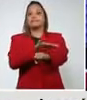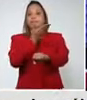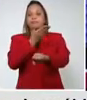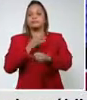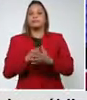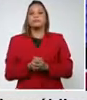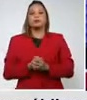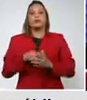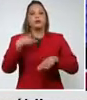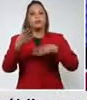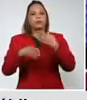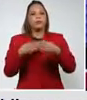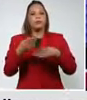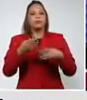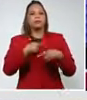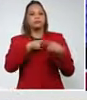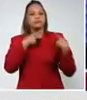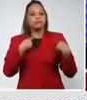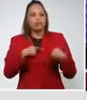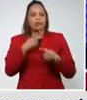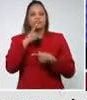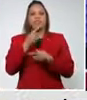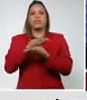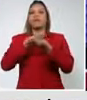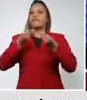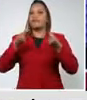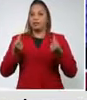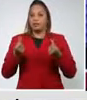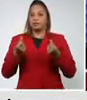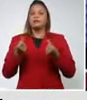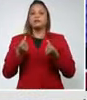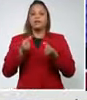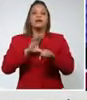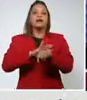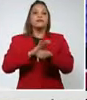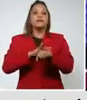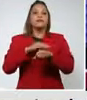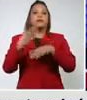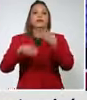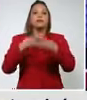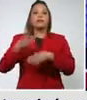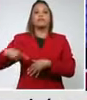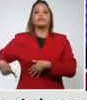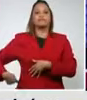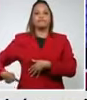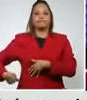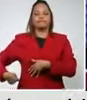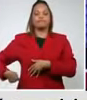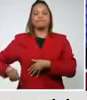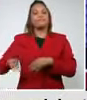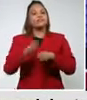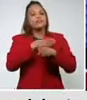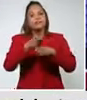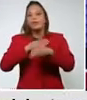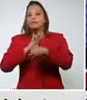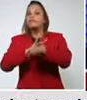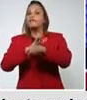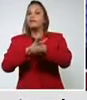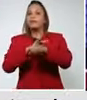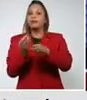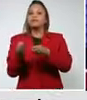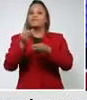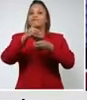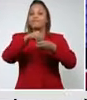miocardiopatía dilatada, diabetes mellitus y una enfermedad renal crónica, o sea, un grupo de comorbilidades